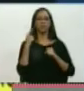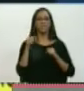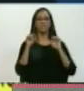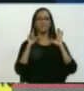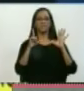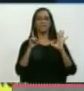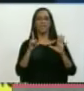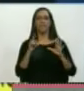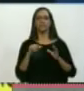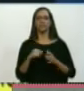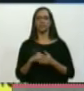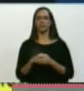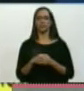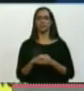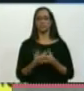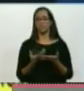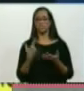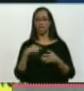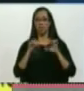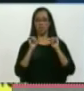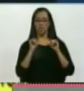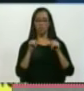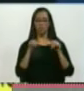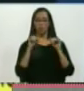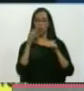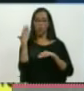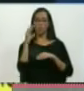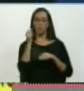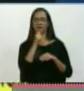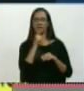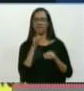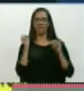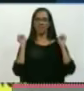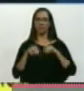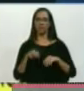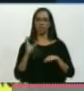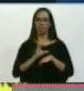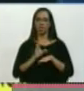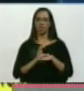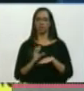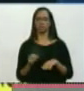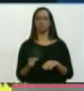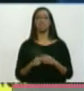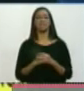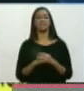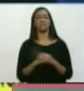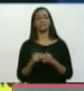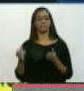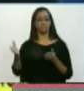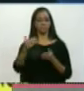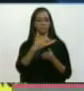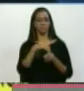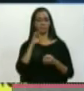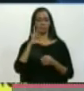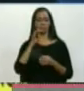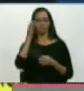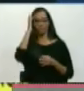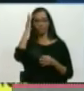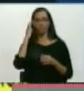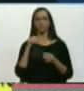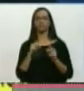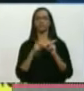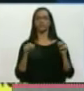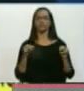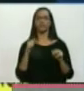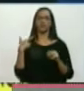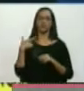propone sean rifados entre los mismos colombianos para saber quién puede abandonar la ciudad. La evacuación sería el próximo 5 de febrero, por tierra desde